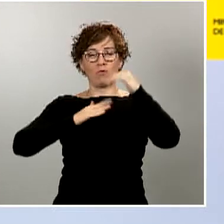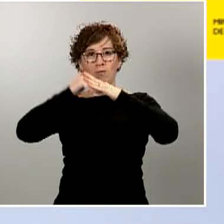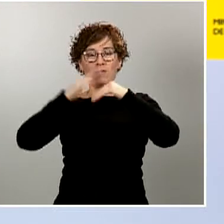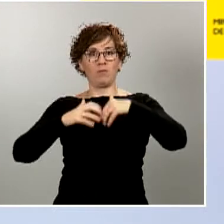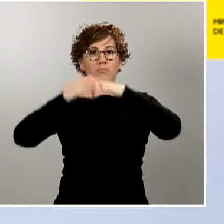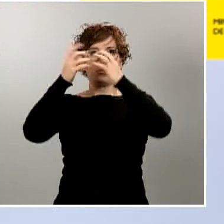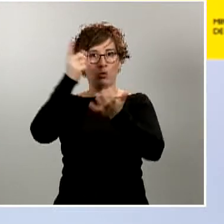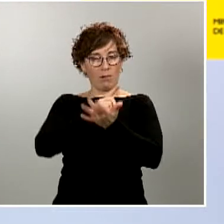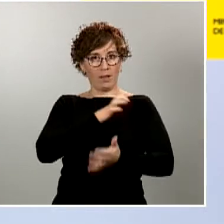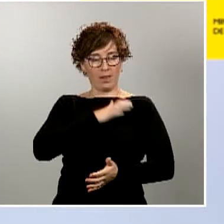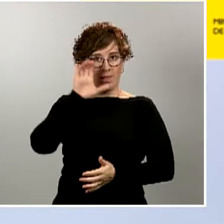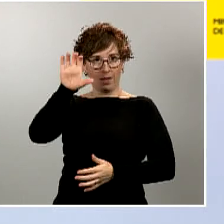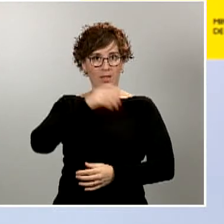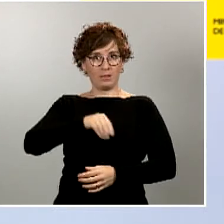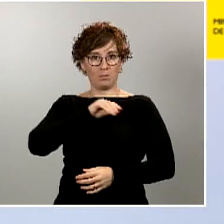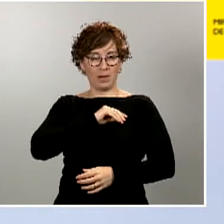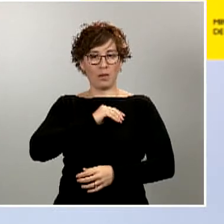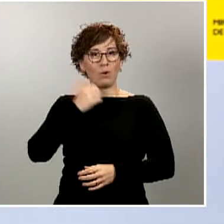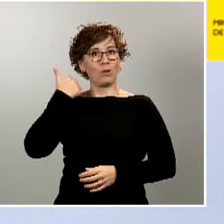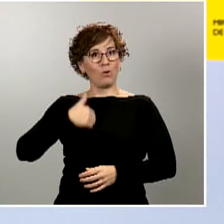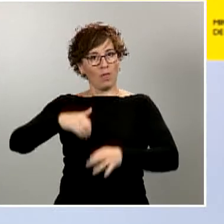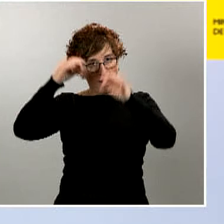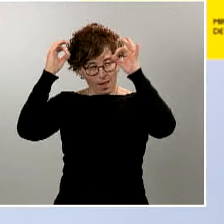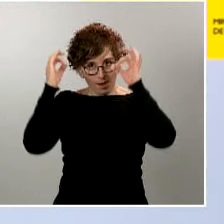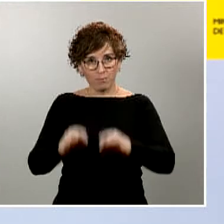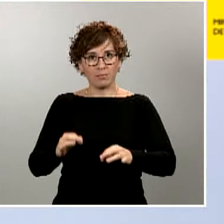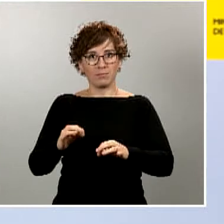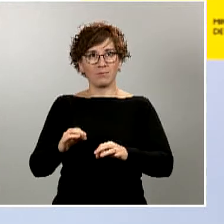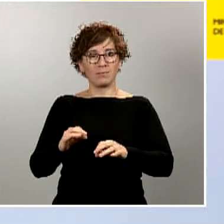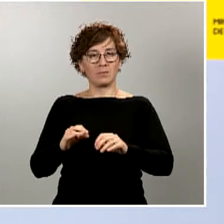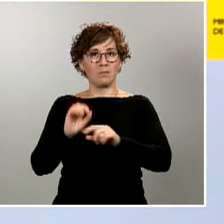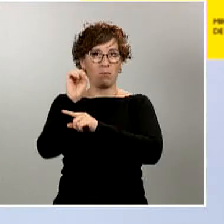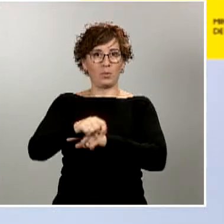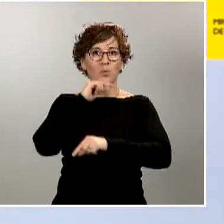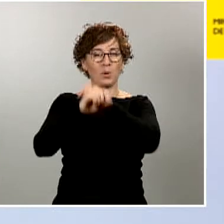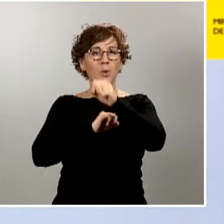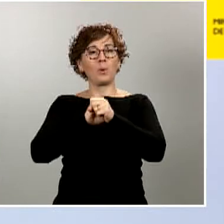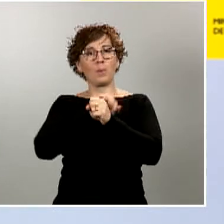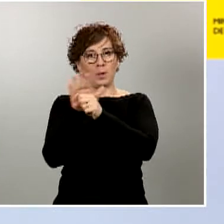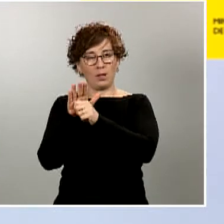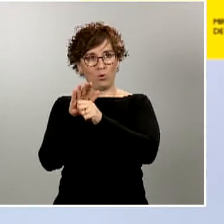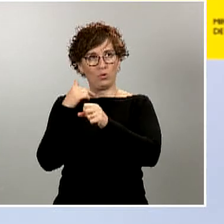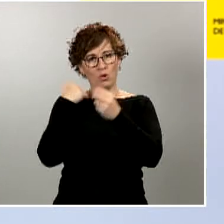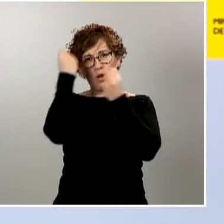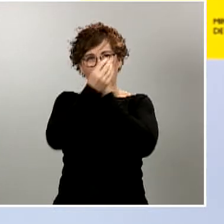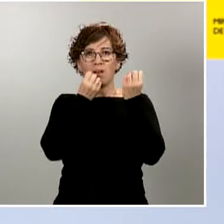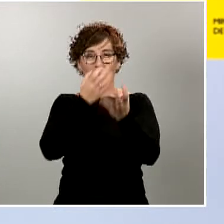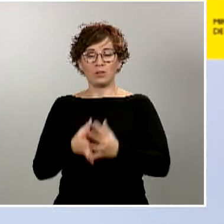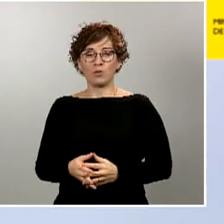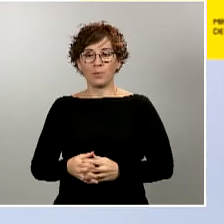podamos definitivamente parar al virus. Los pactos de la Moncloa se produjeron en un contexto